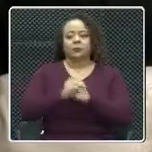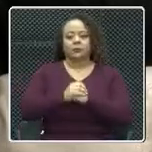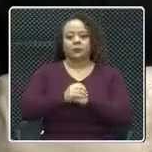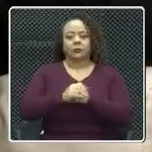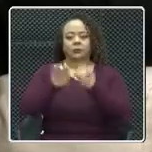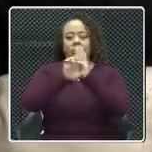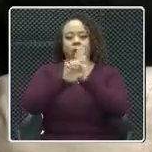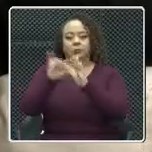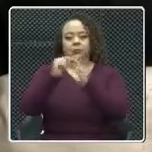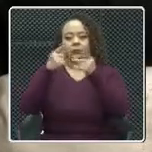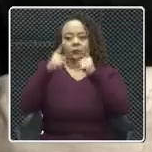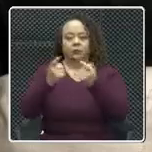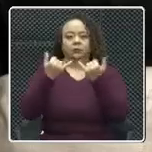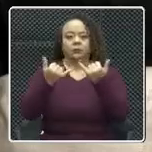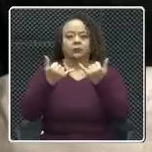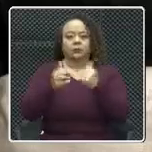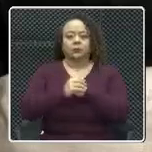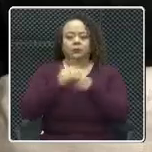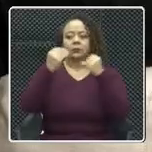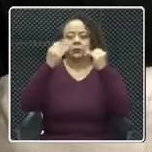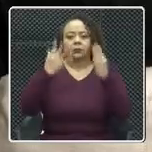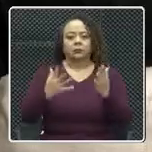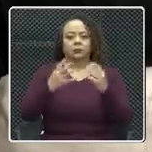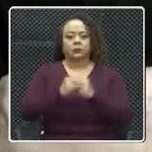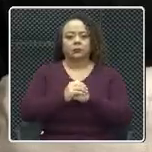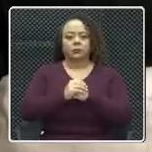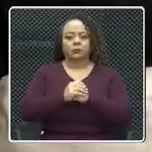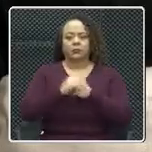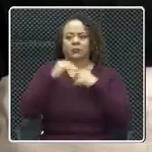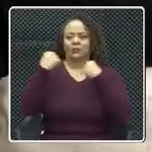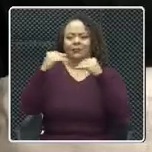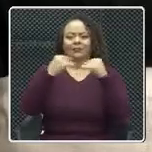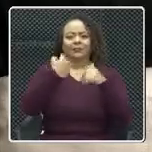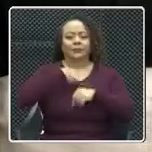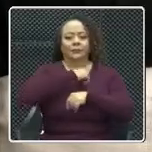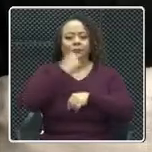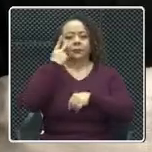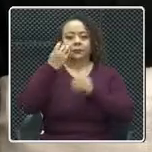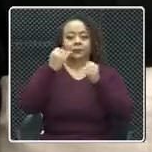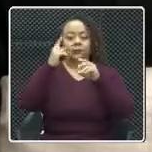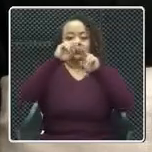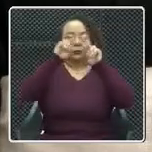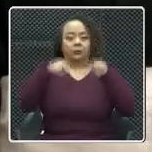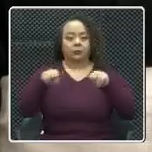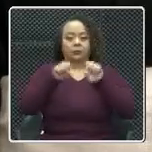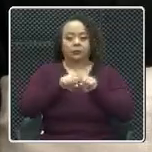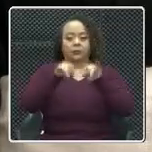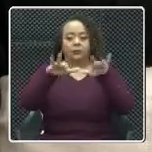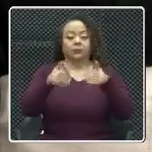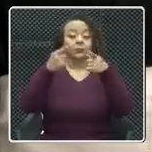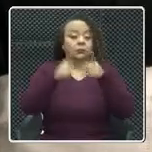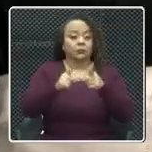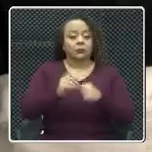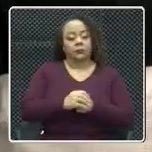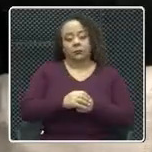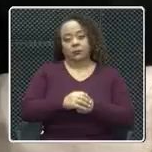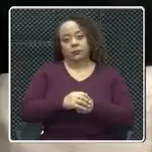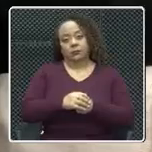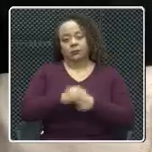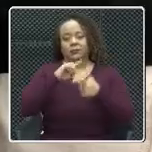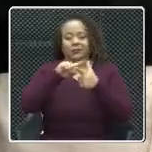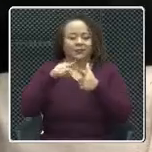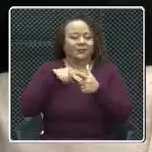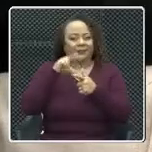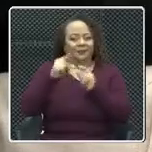ejemplo, como le está pasando ahora a las vendedoras o a los vendedores de las tiendas, hemos visto mucho por redes sociales lo que está sucediendo. Mejor no